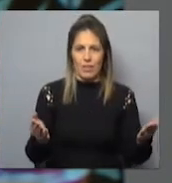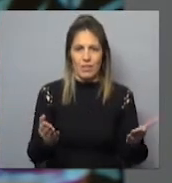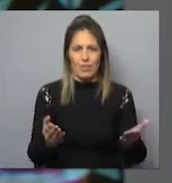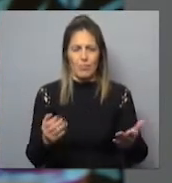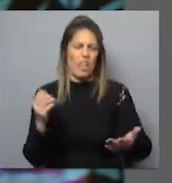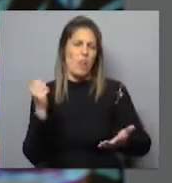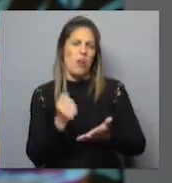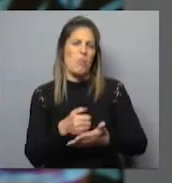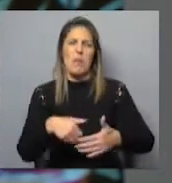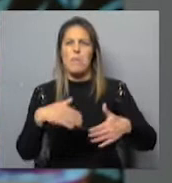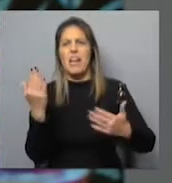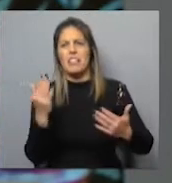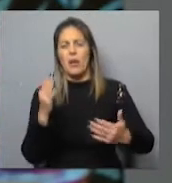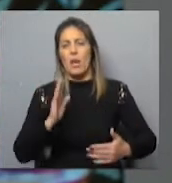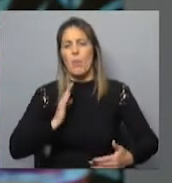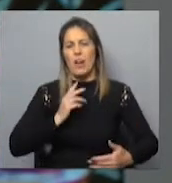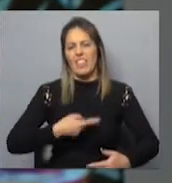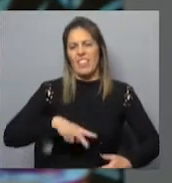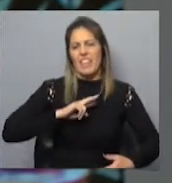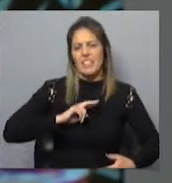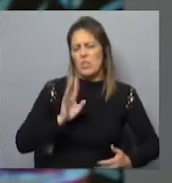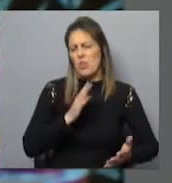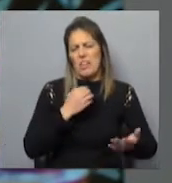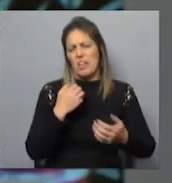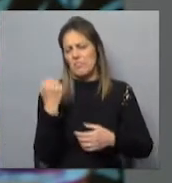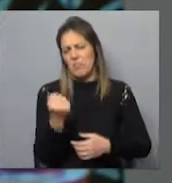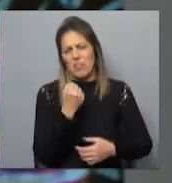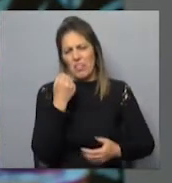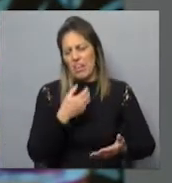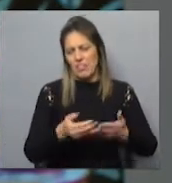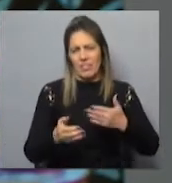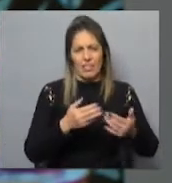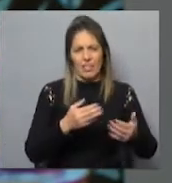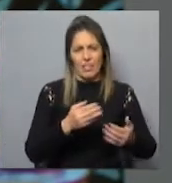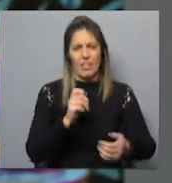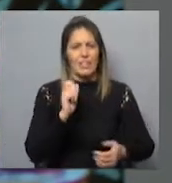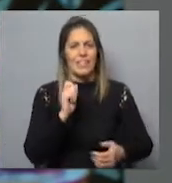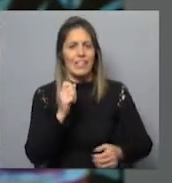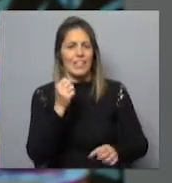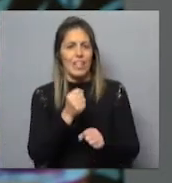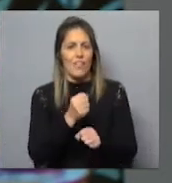no pero tan importante no en donde trabajamos